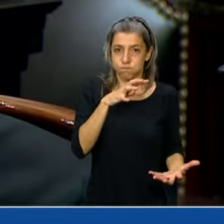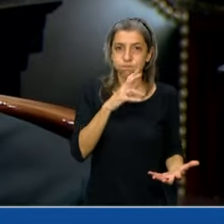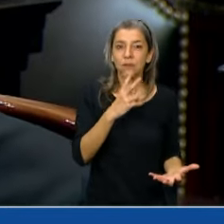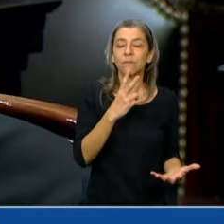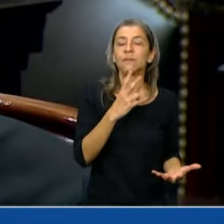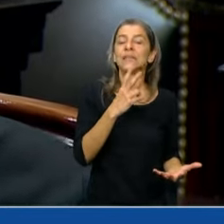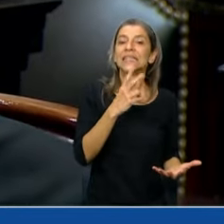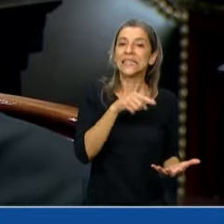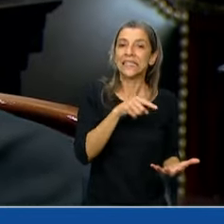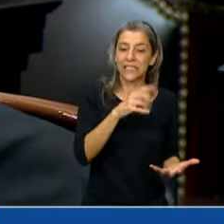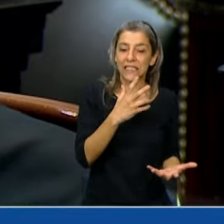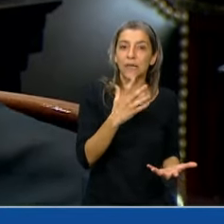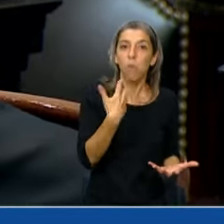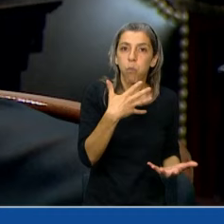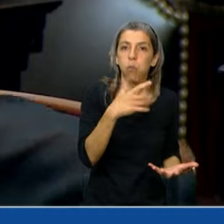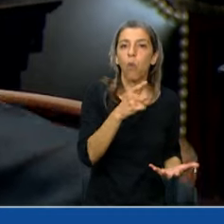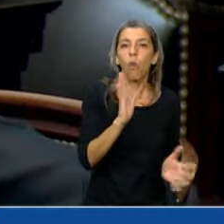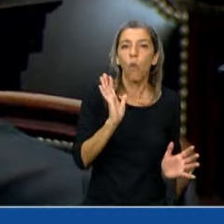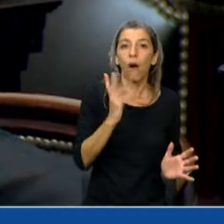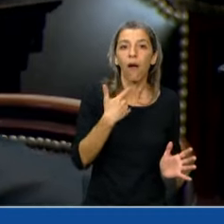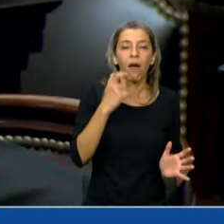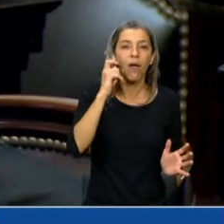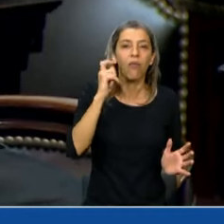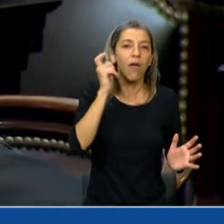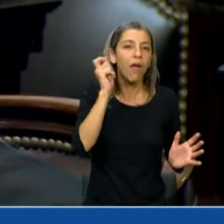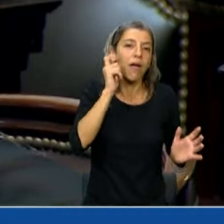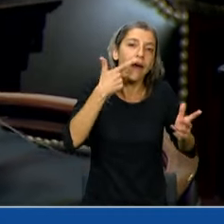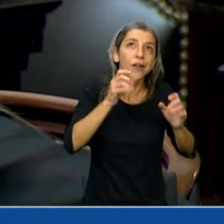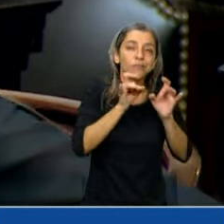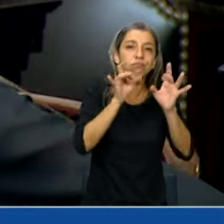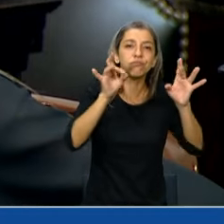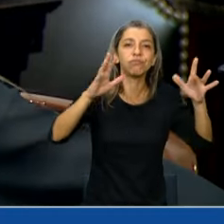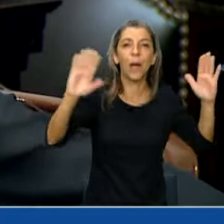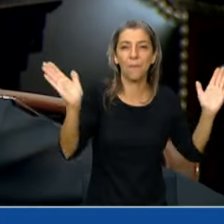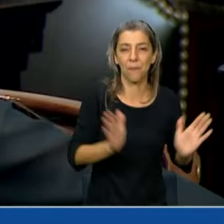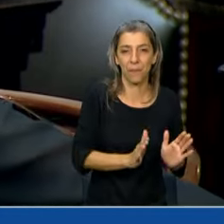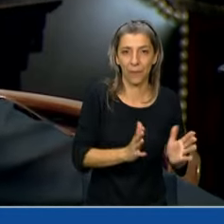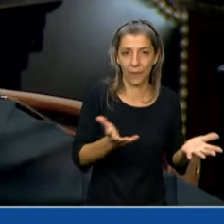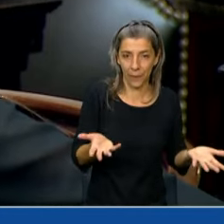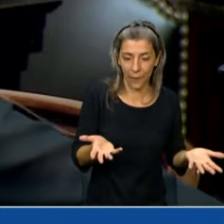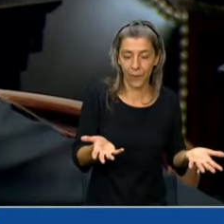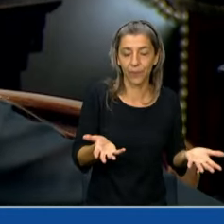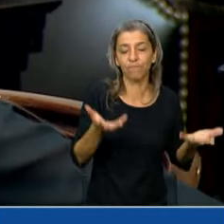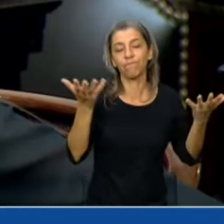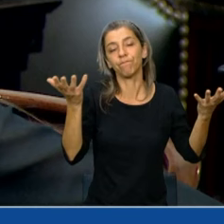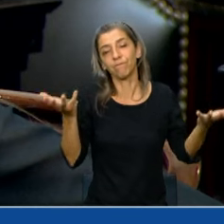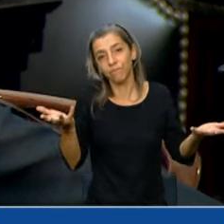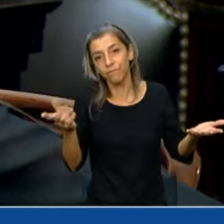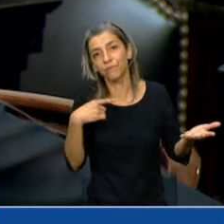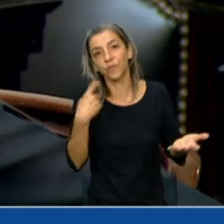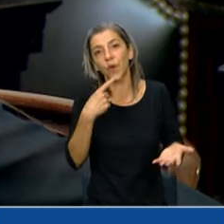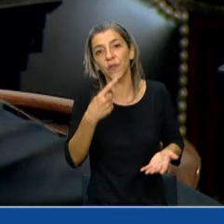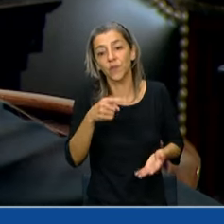potencial para reducir las emisiones de gas de efecto invernadero por eso podríamos decir que este